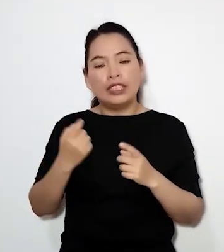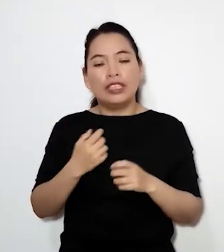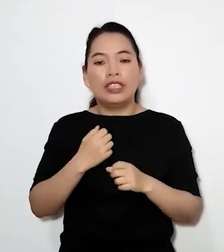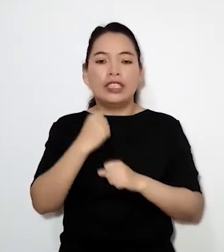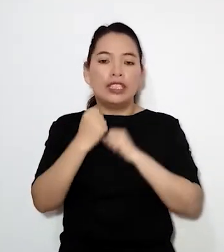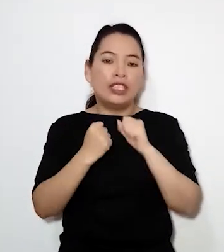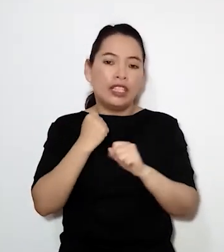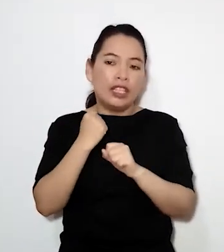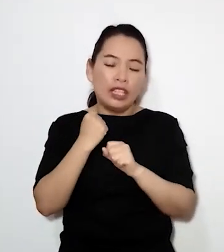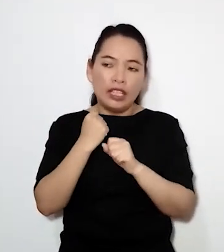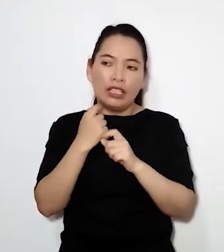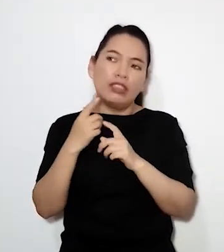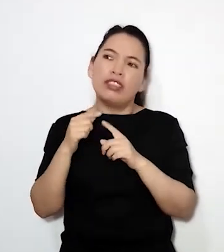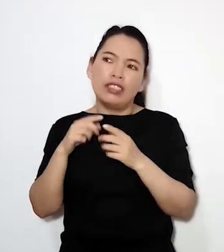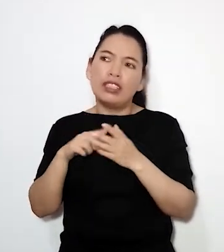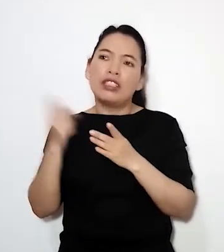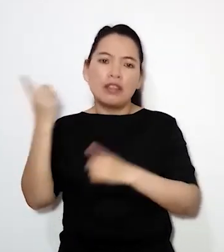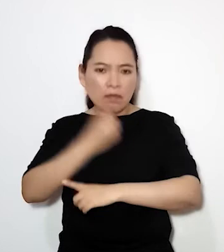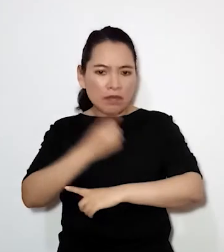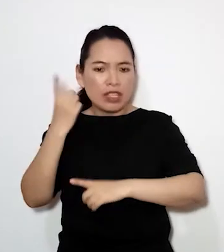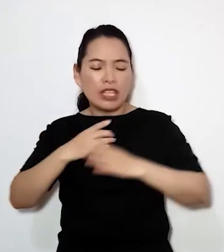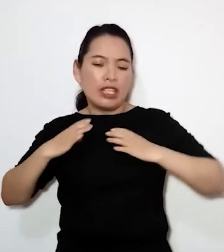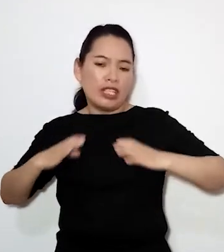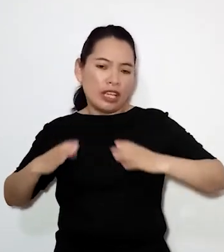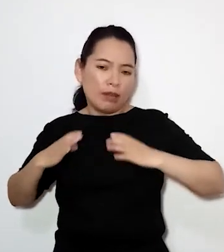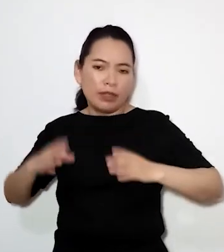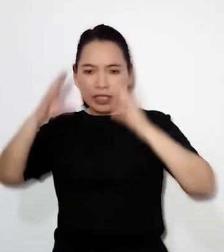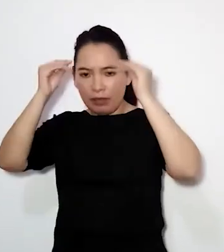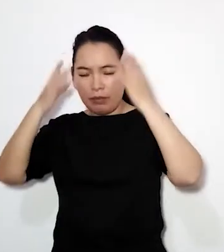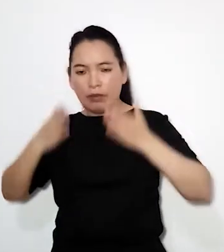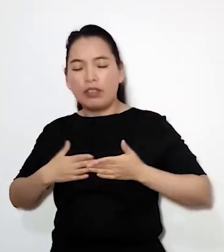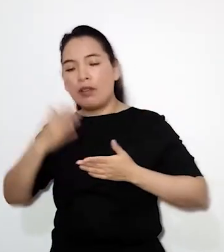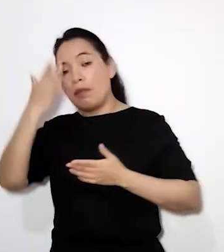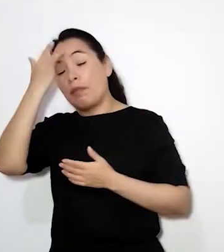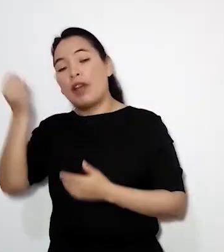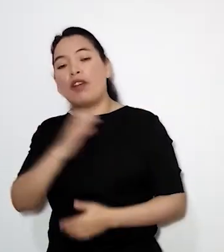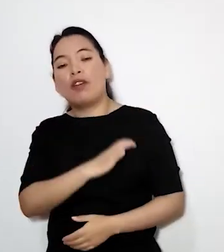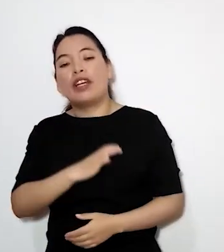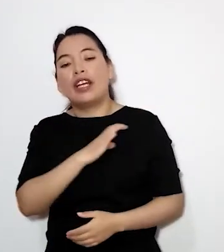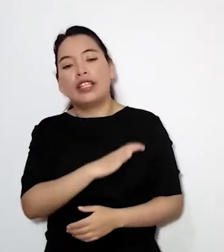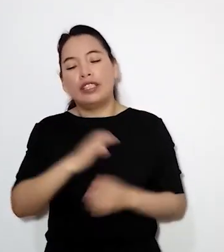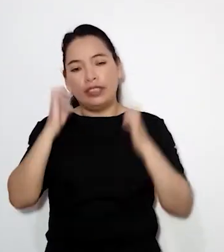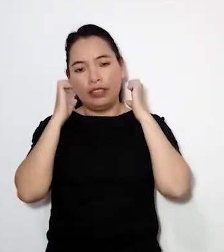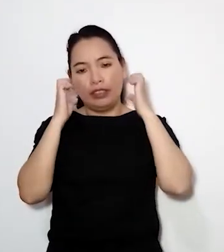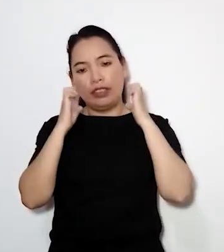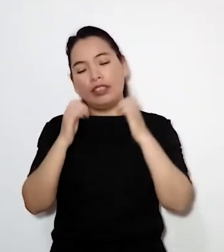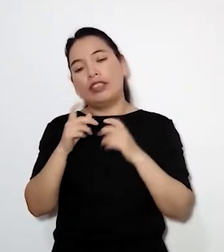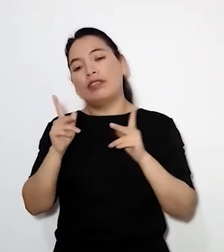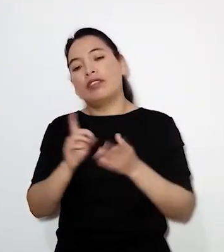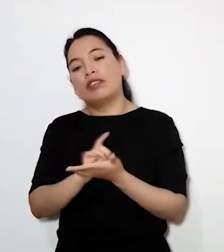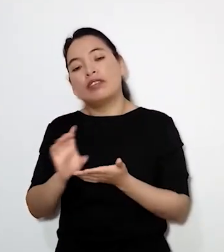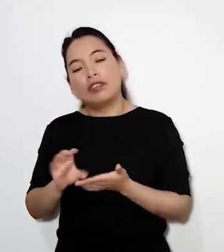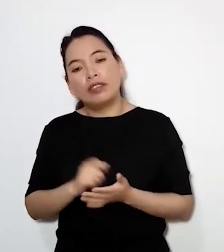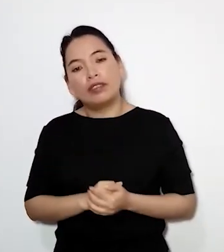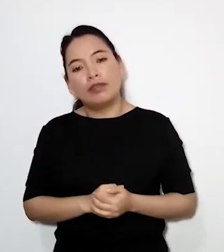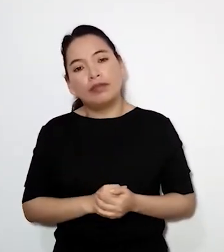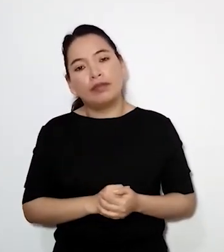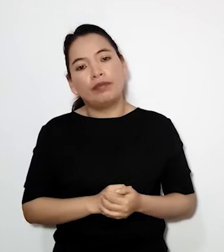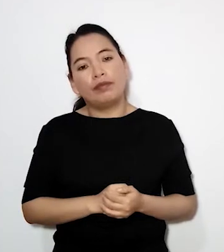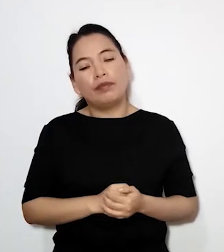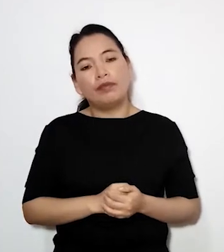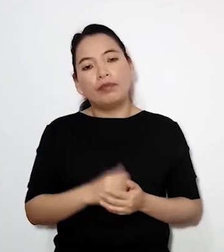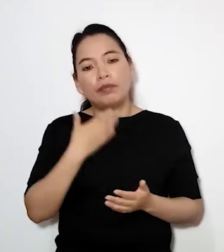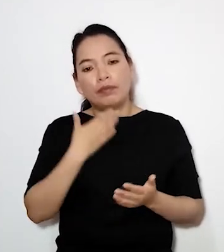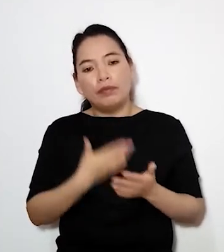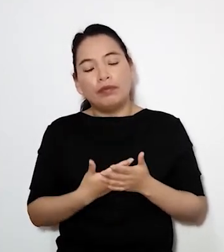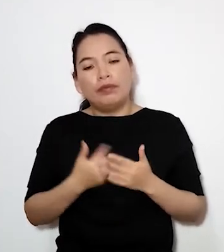docente para mejorar la calidad de la educación de personas con discapacidad. Entonces, vemos ese como un ejemplo claro